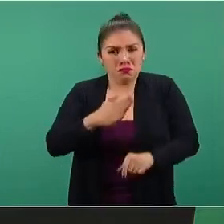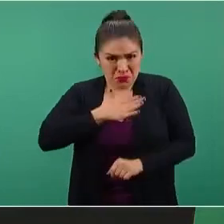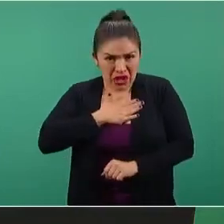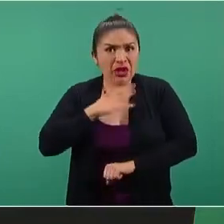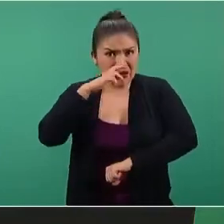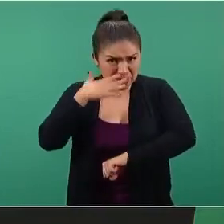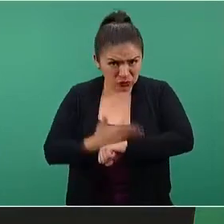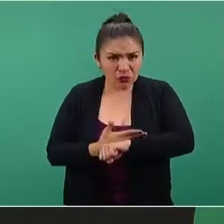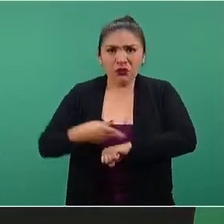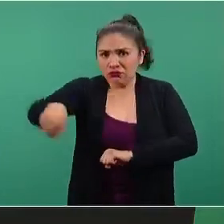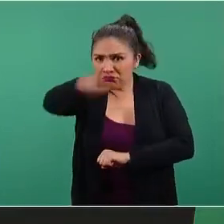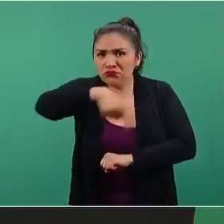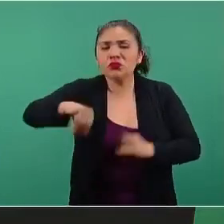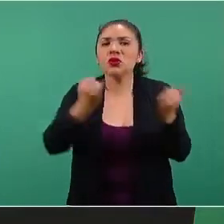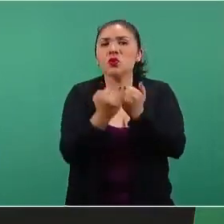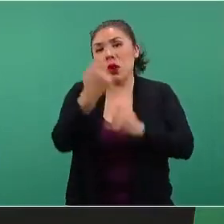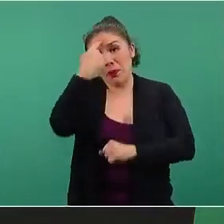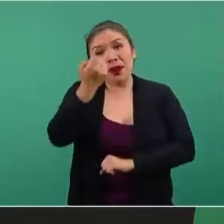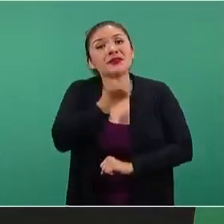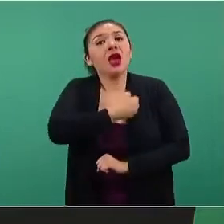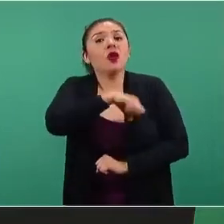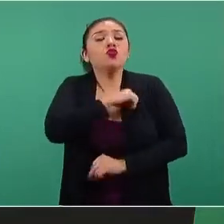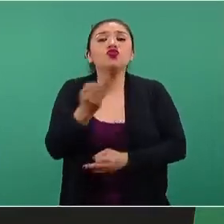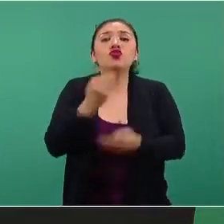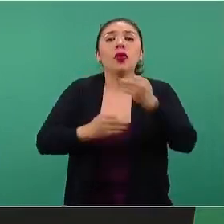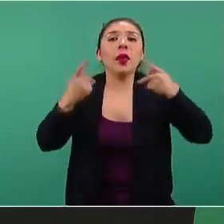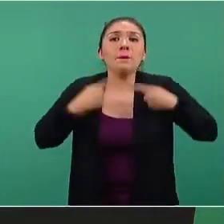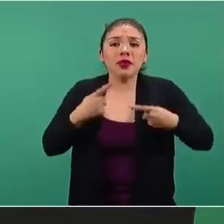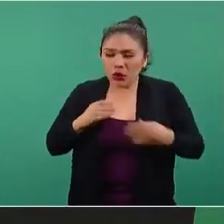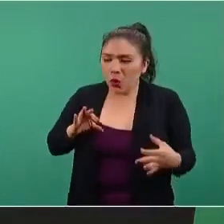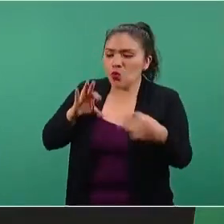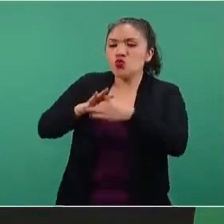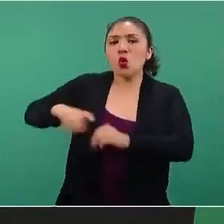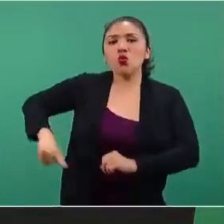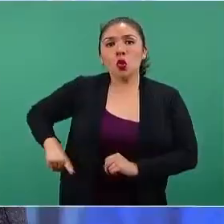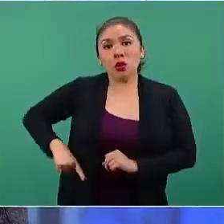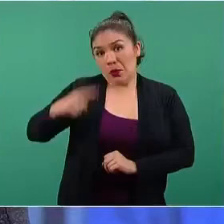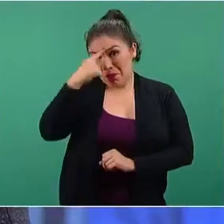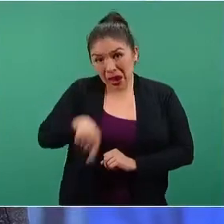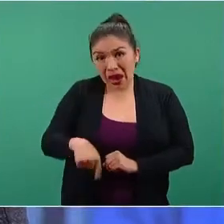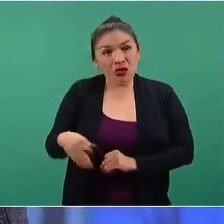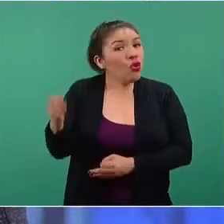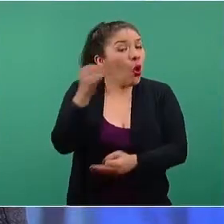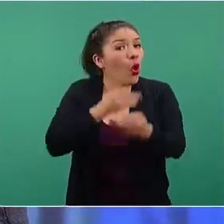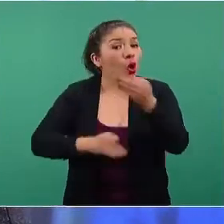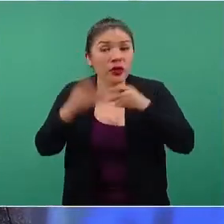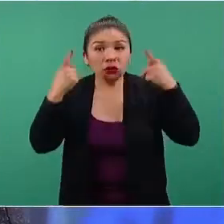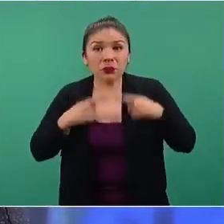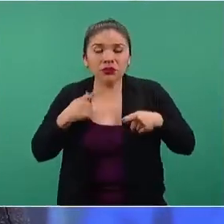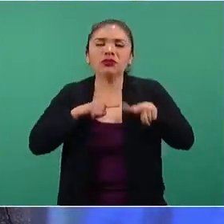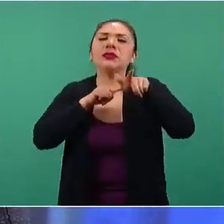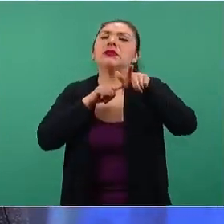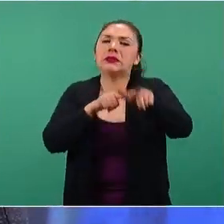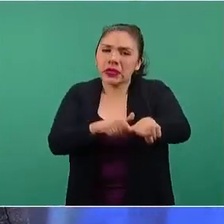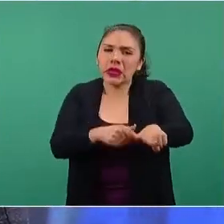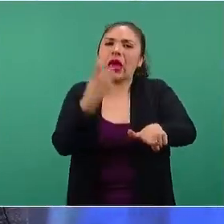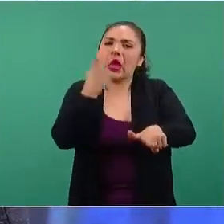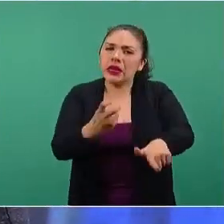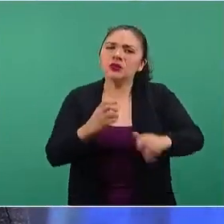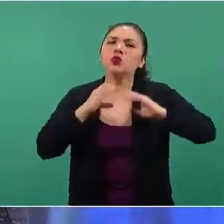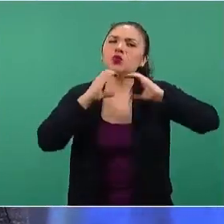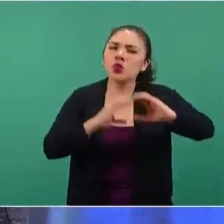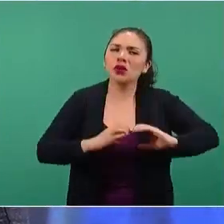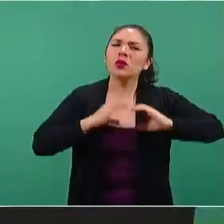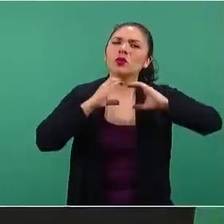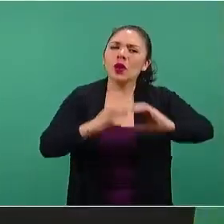corresponsabilidad de la salud entre sociedad y gobierno para que todos sigamos con el